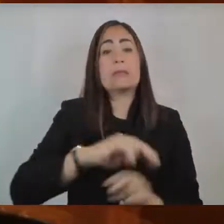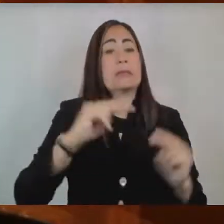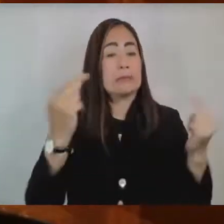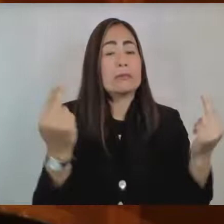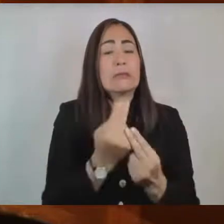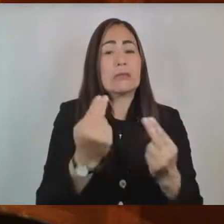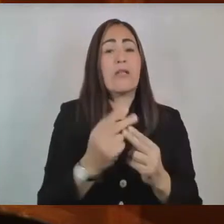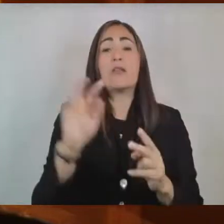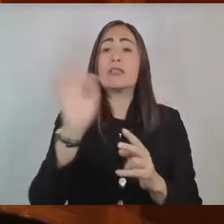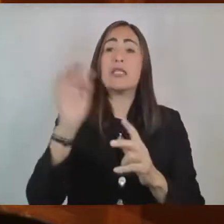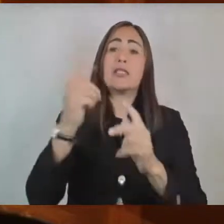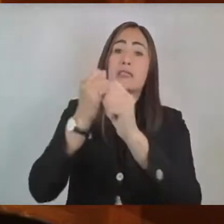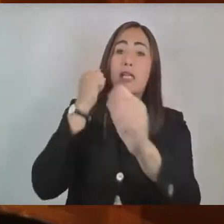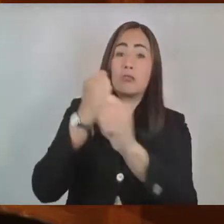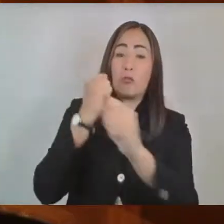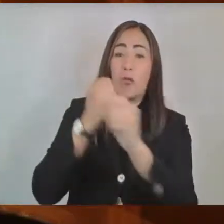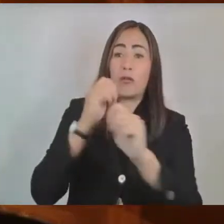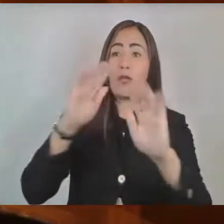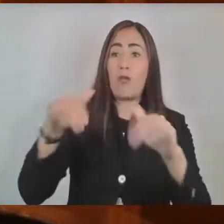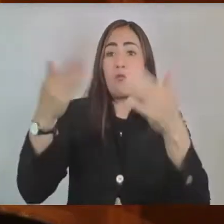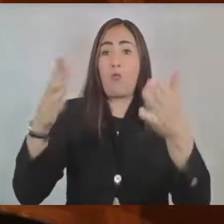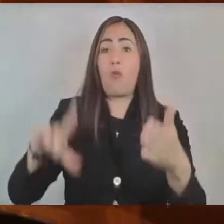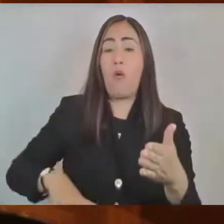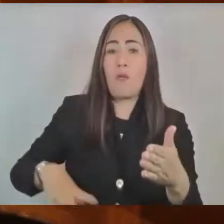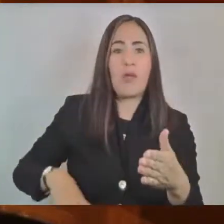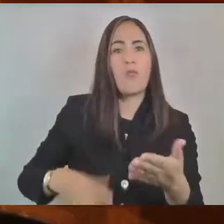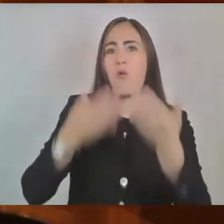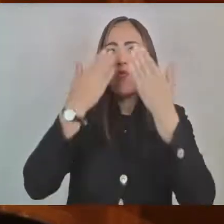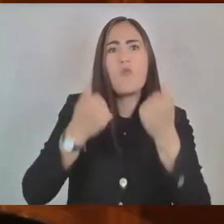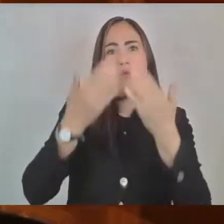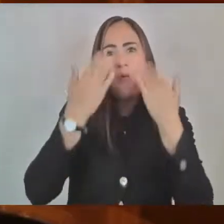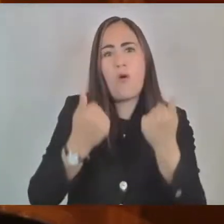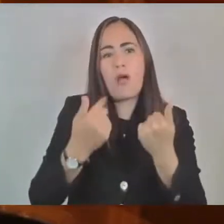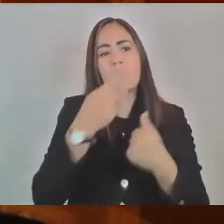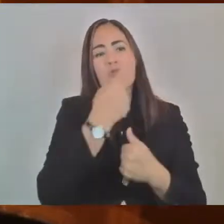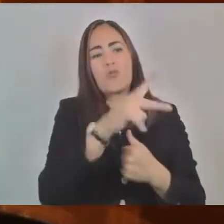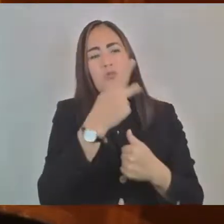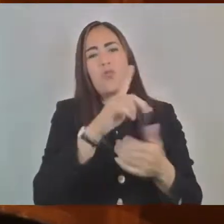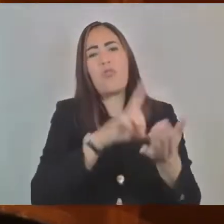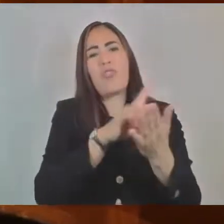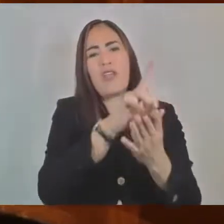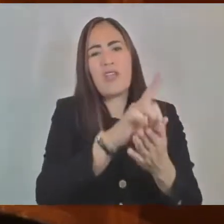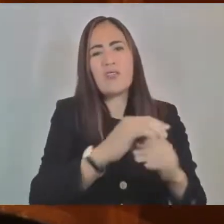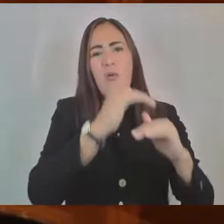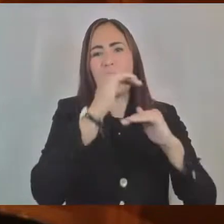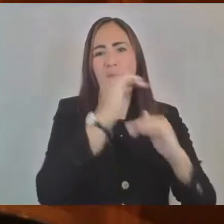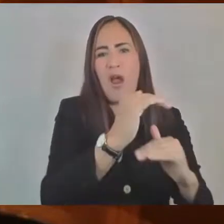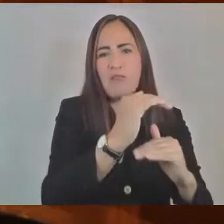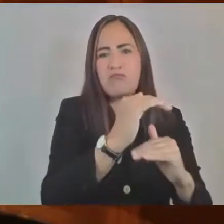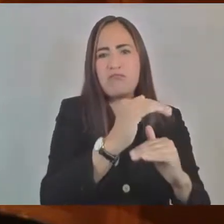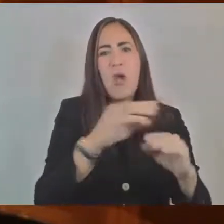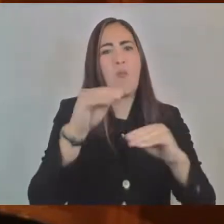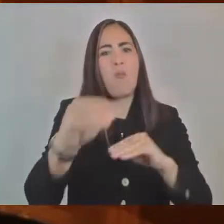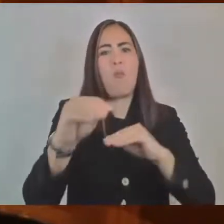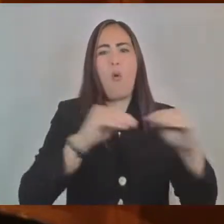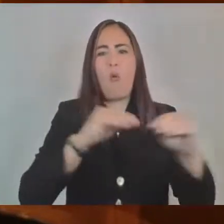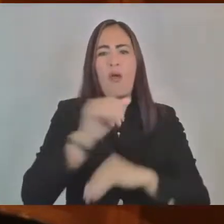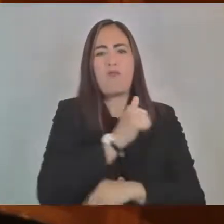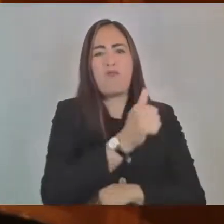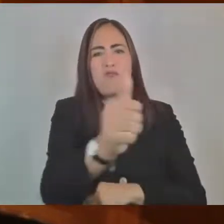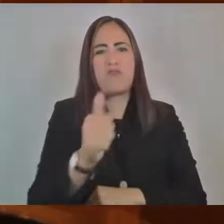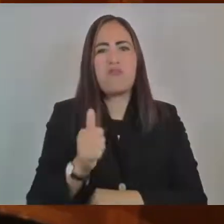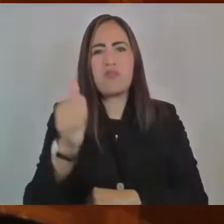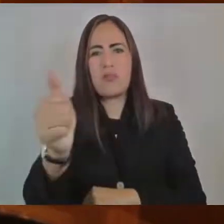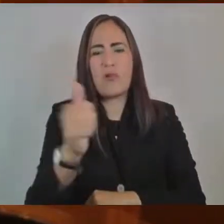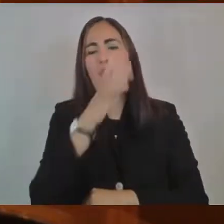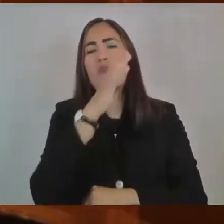a falta de un transporte público adecuado, imposibilita su derecho a la movilidad y tal